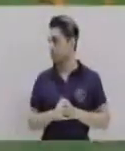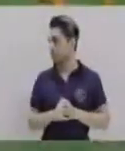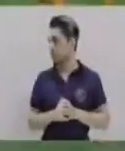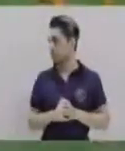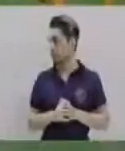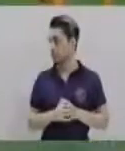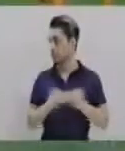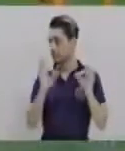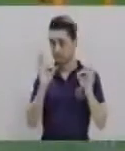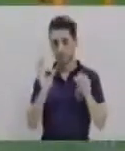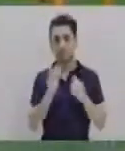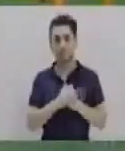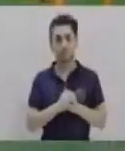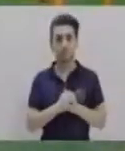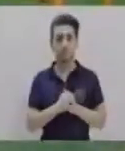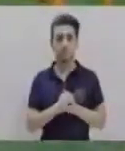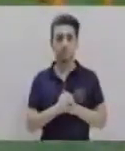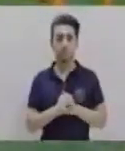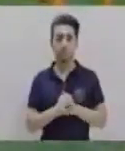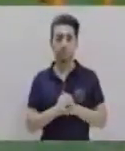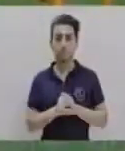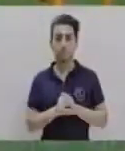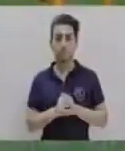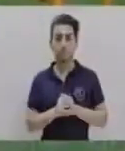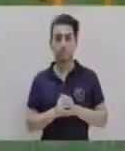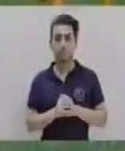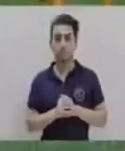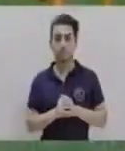golpea, eso es. Muy bien.